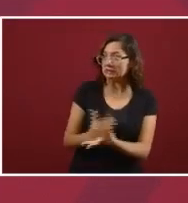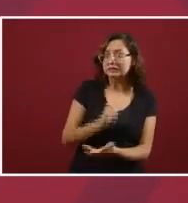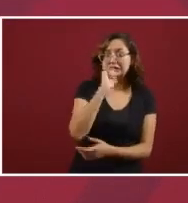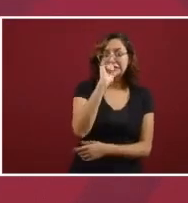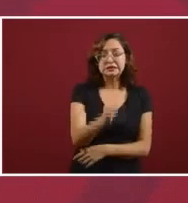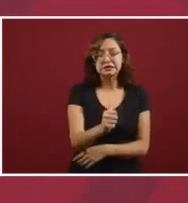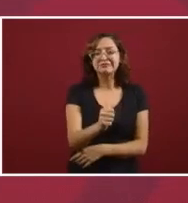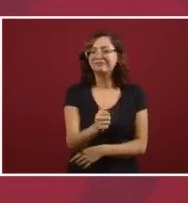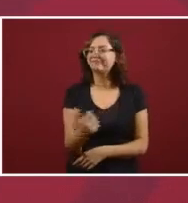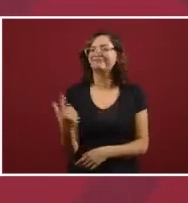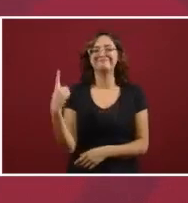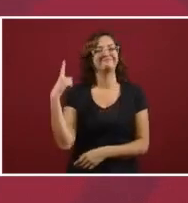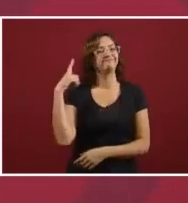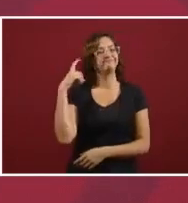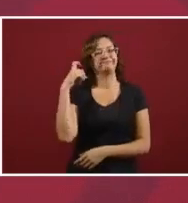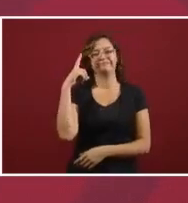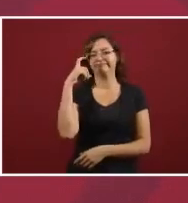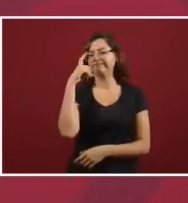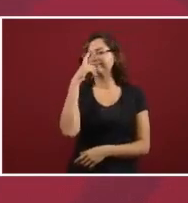es muy difícil